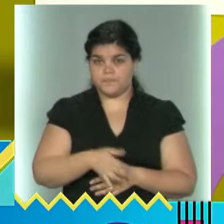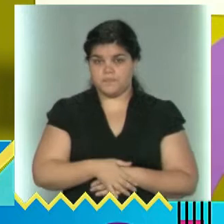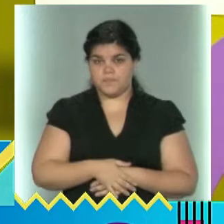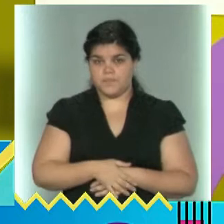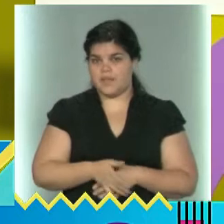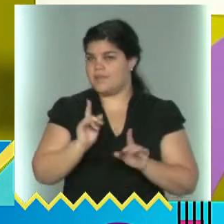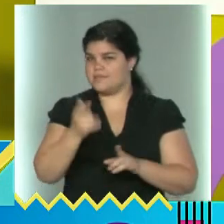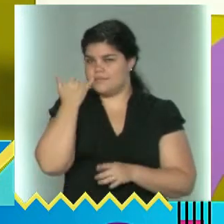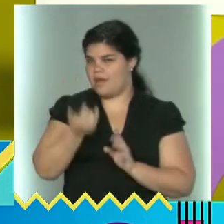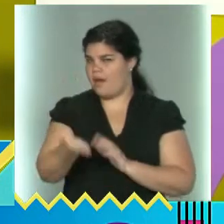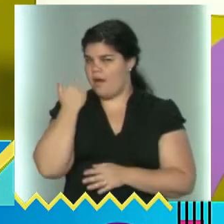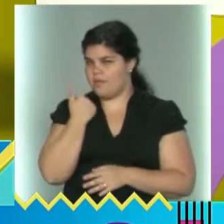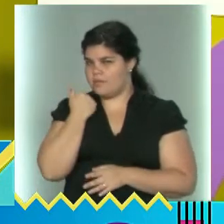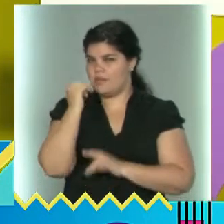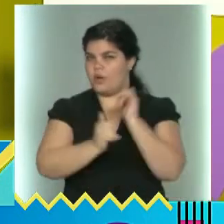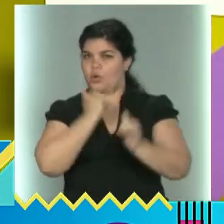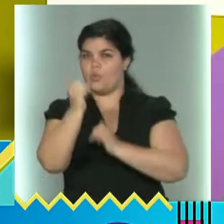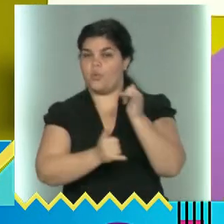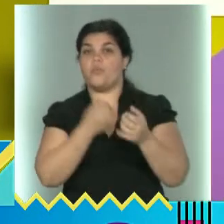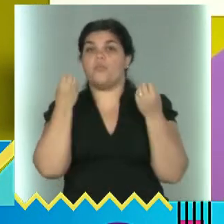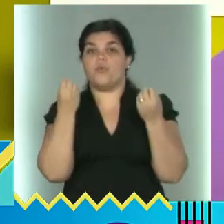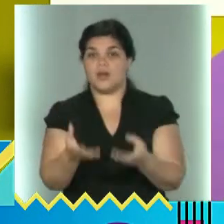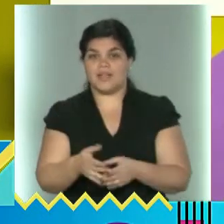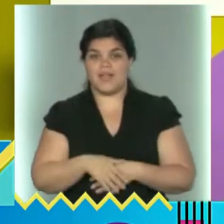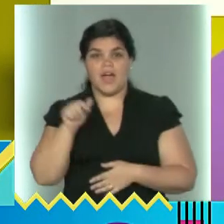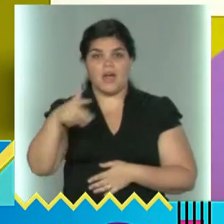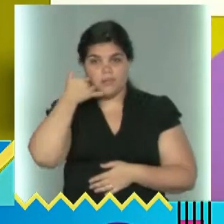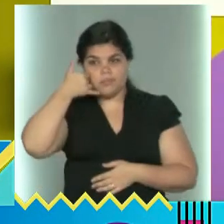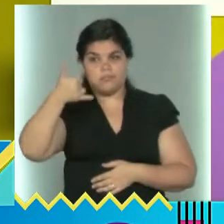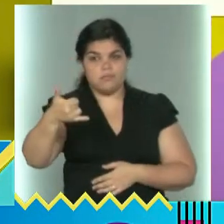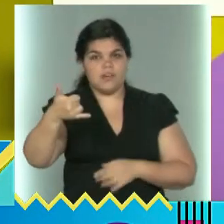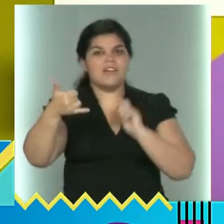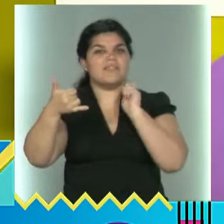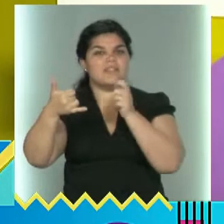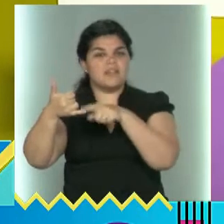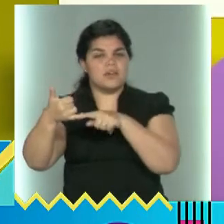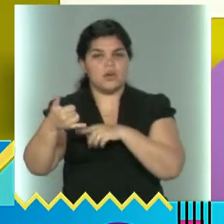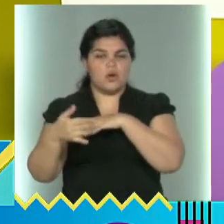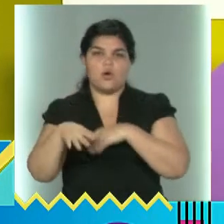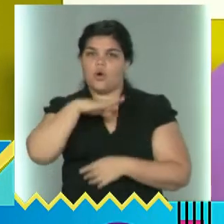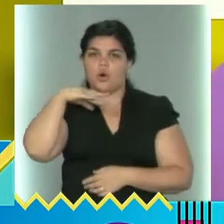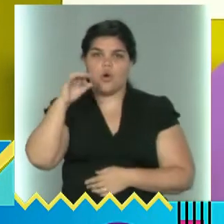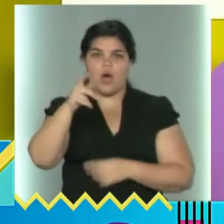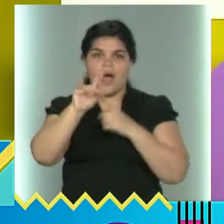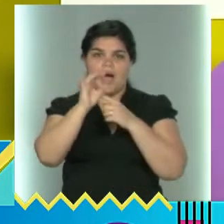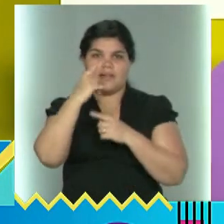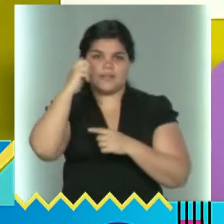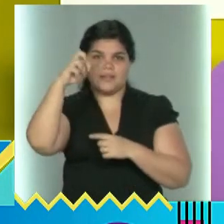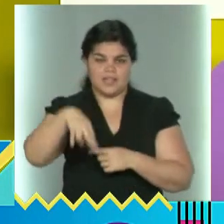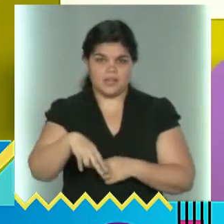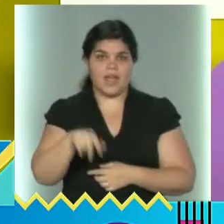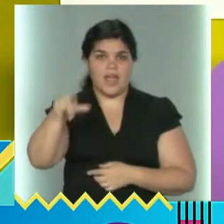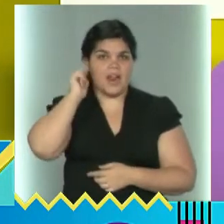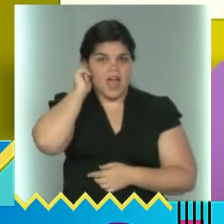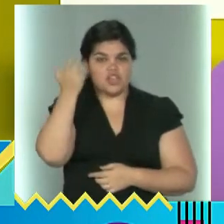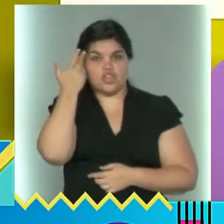algo adelantábamos en las redes sociales, porque está en el teléfono, ya nos está esperando ahí Joaquín Vergara. Él es un joven de